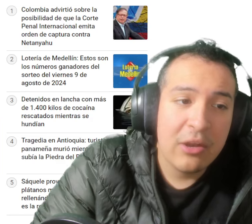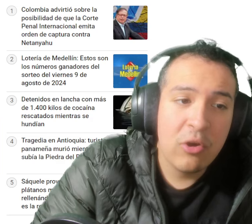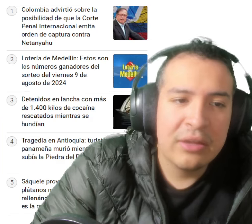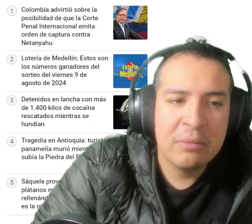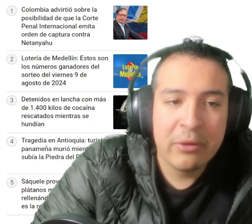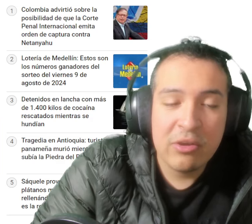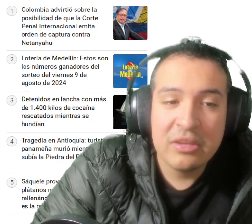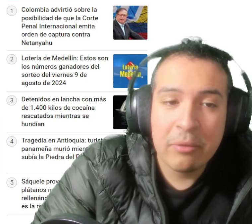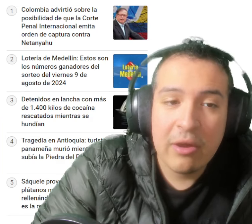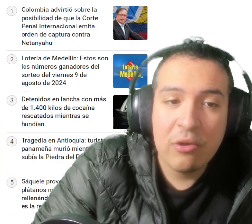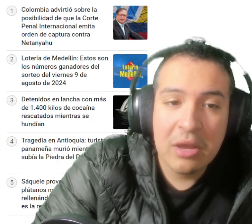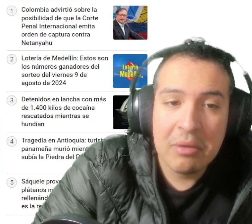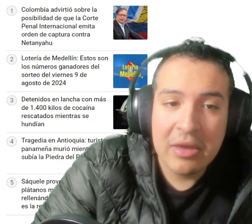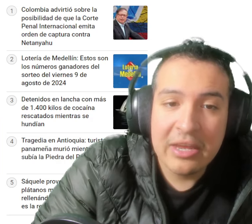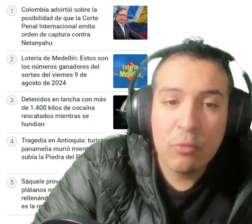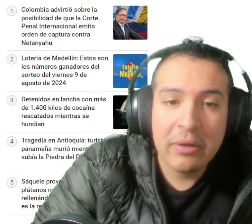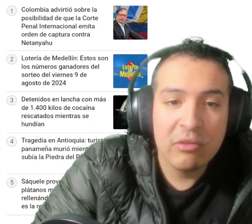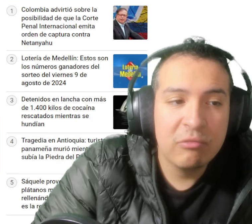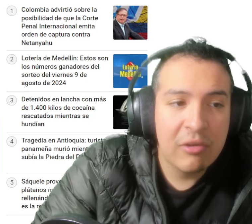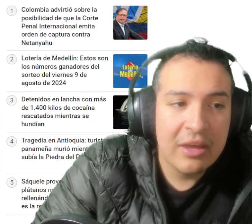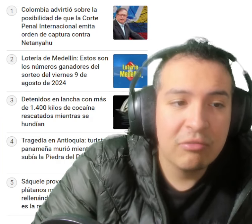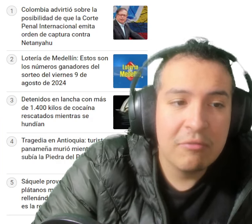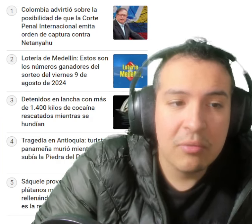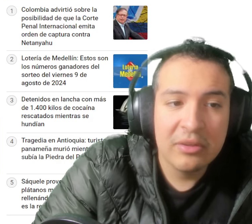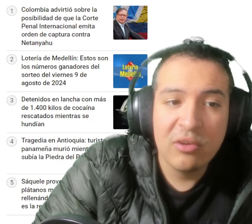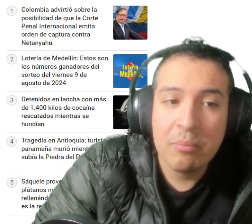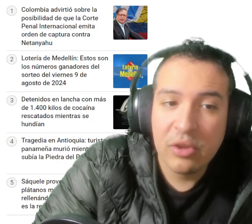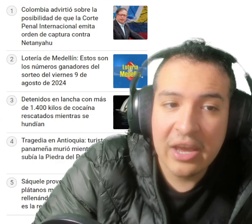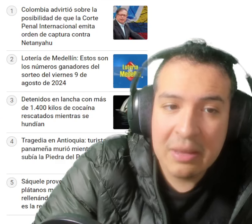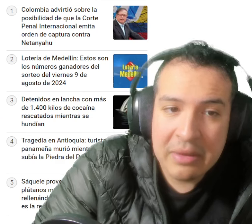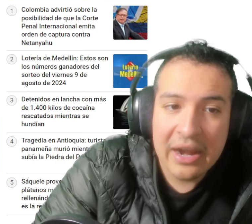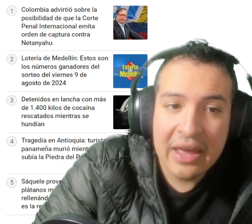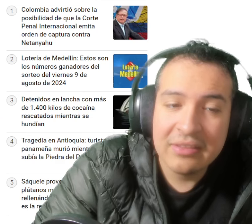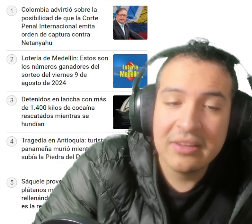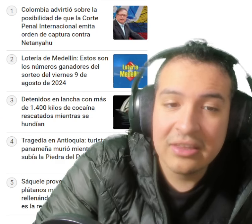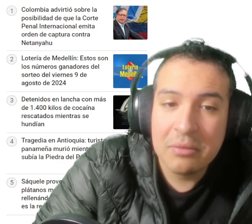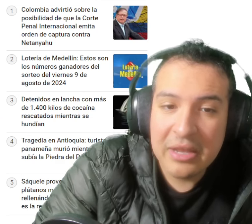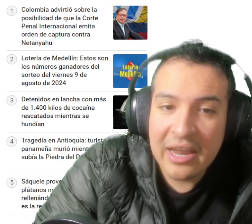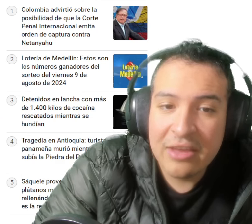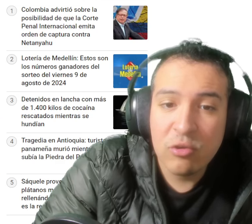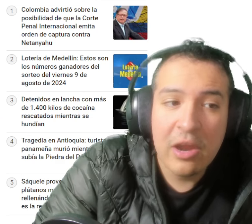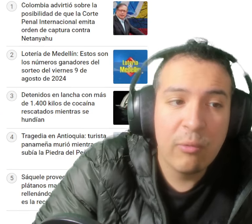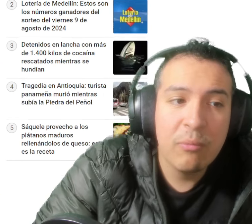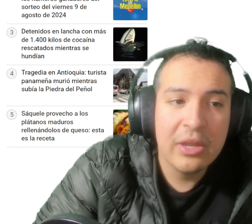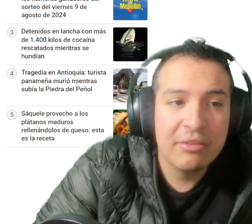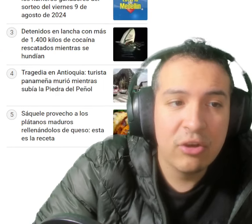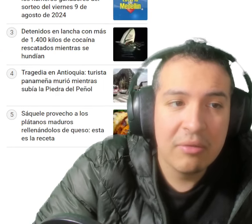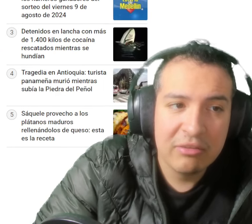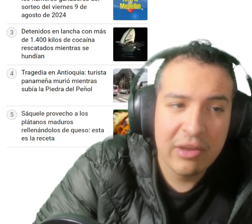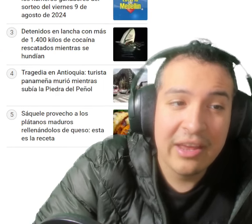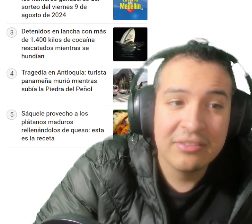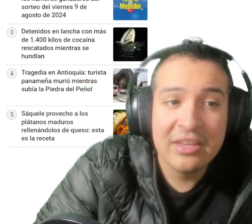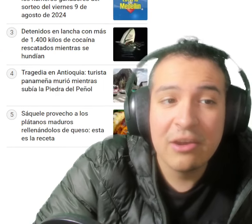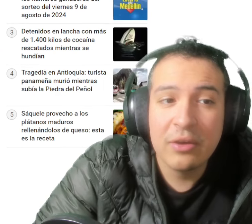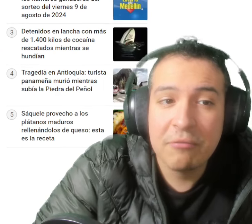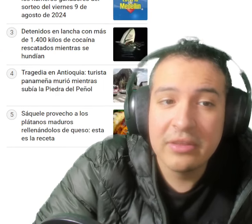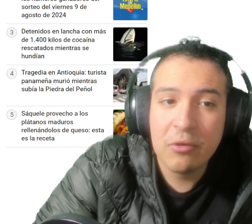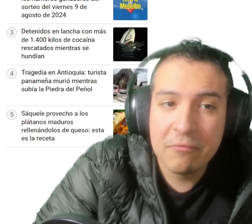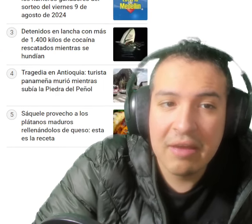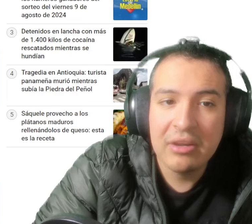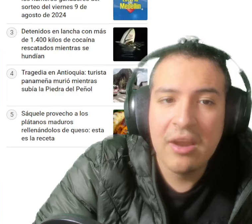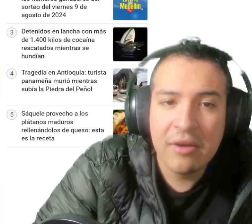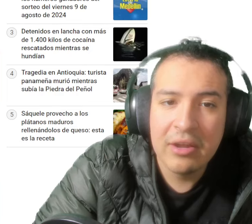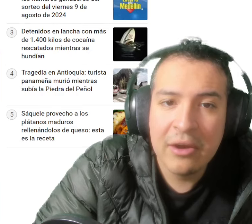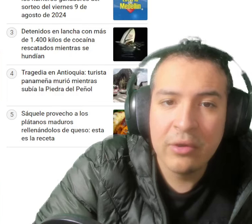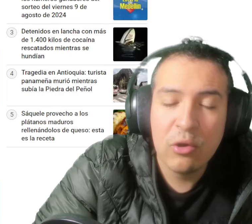eh horas el periodista peruano Jaime Bailey compartió en sus redes una información que podría cambiar antes de que termine el año el rumbo de la historia de Venezuela señaló que Fuentes